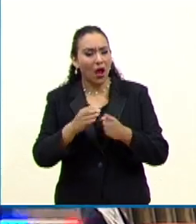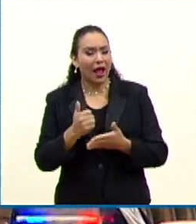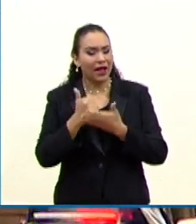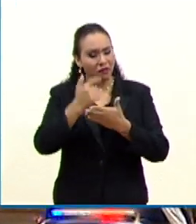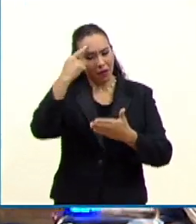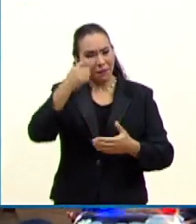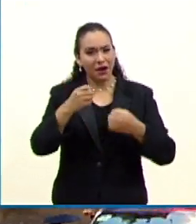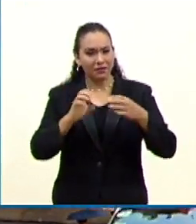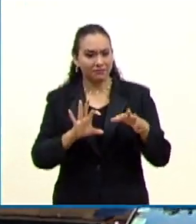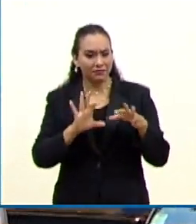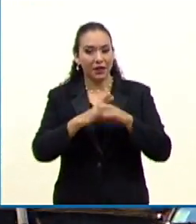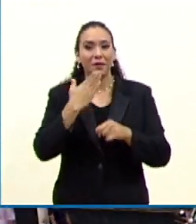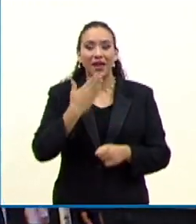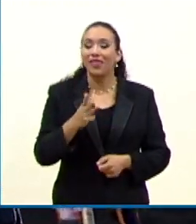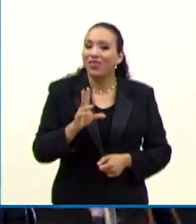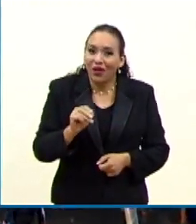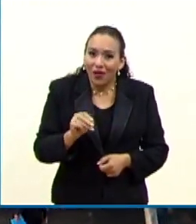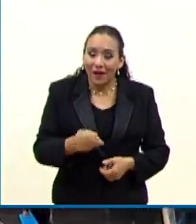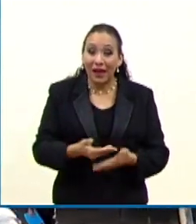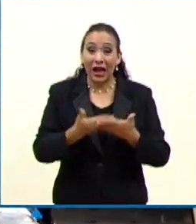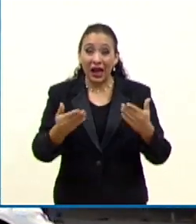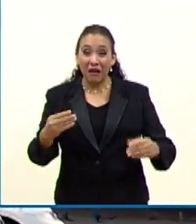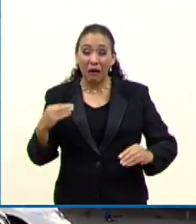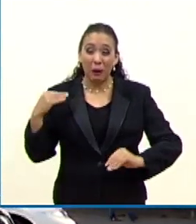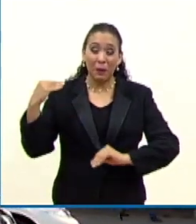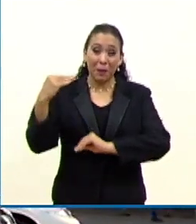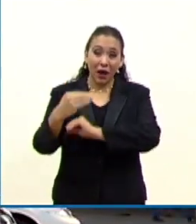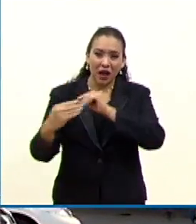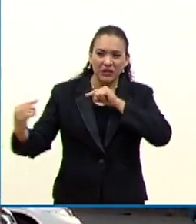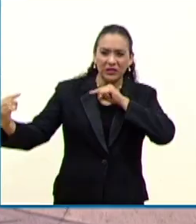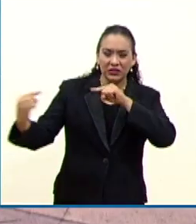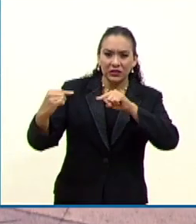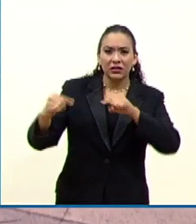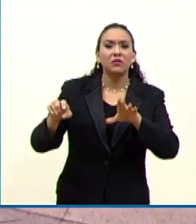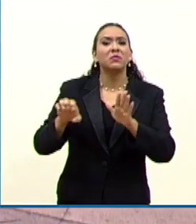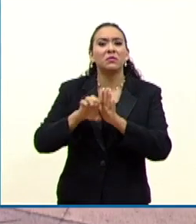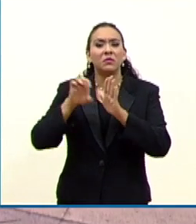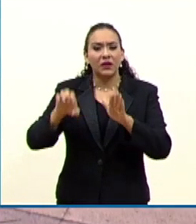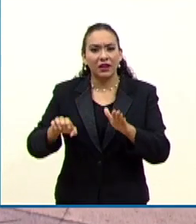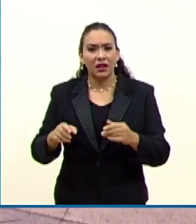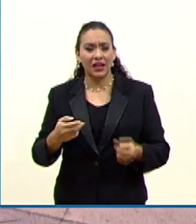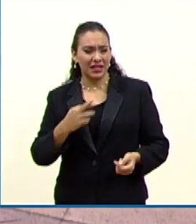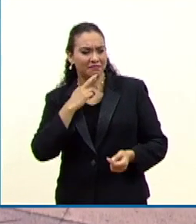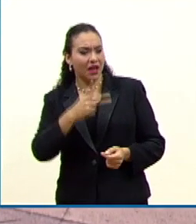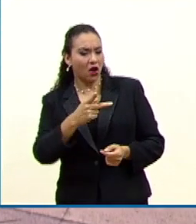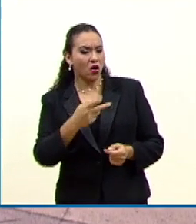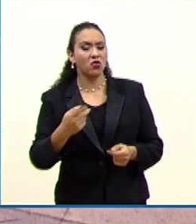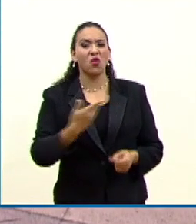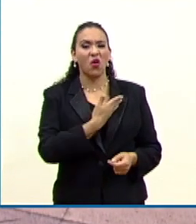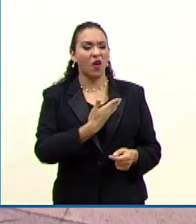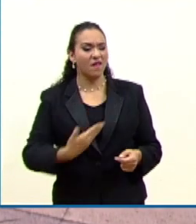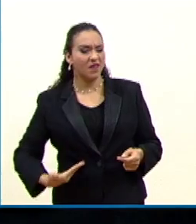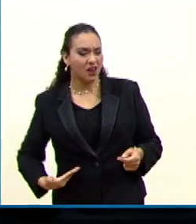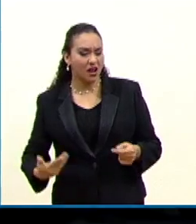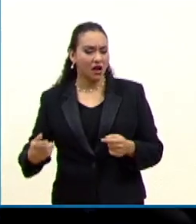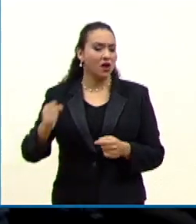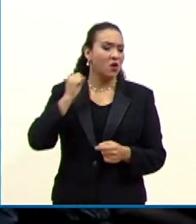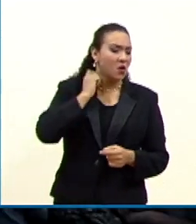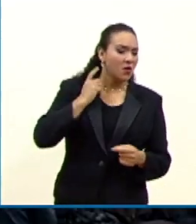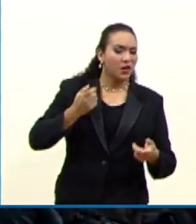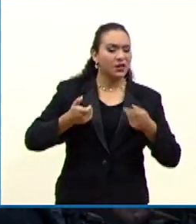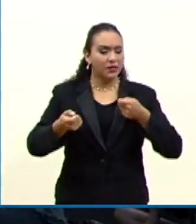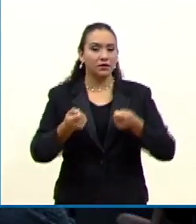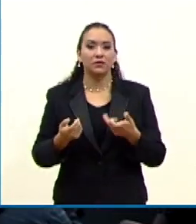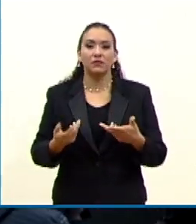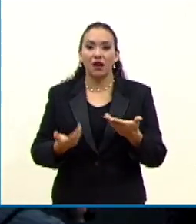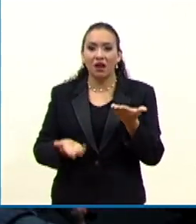democracia al debate de si se debe considerar a la democracia como forma ideal de gobierno. Incluso dijo con la ridiculización de